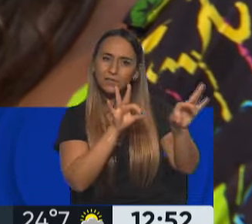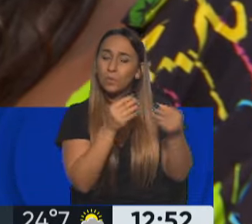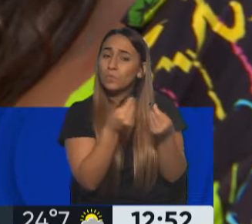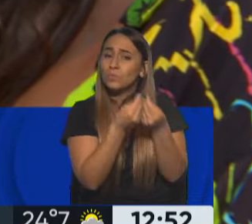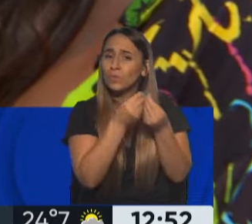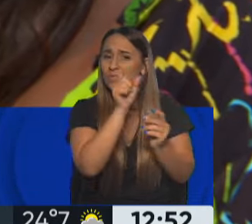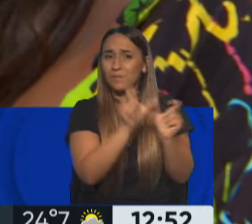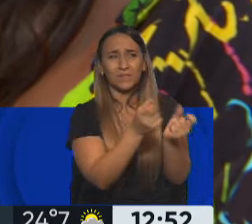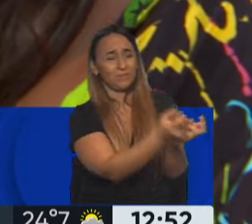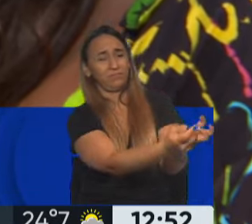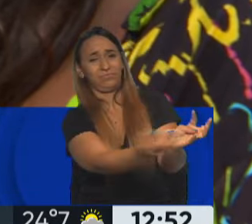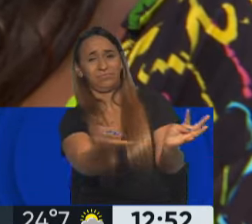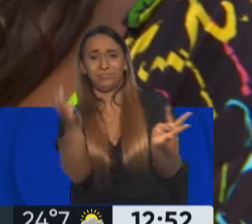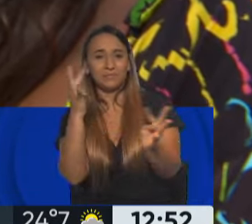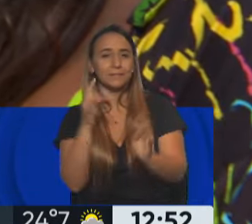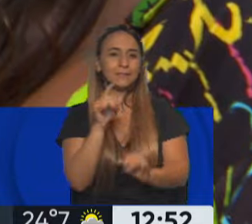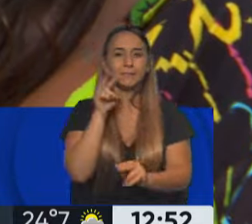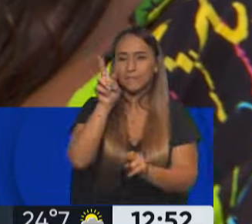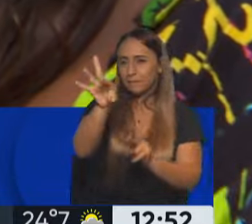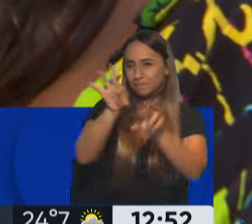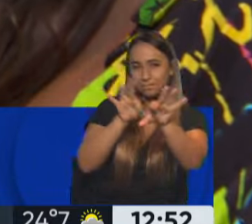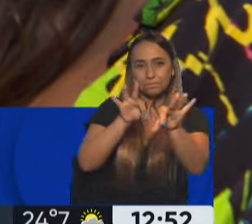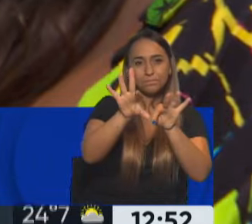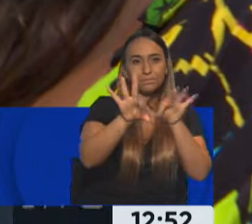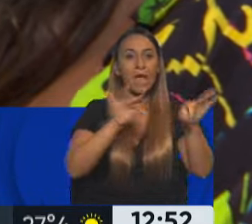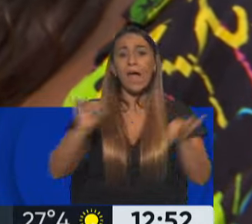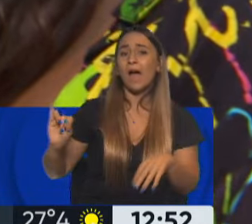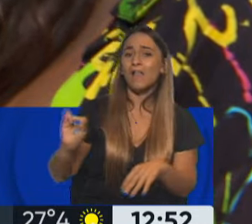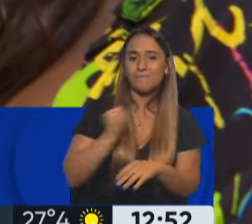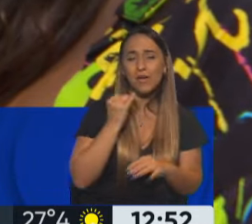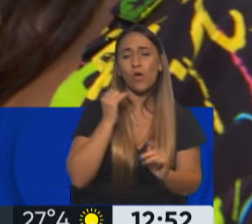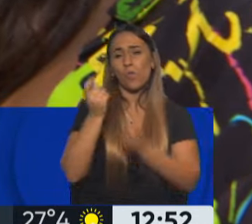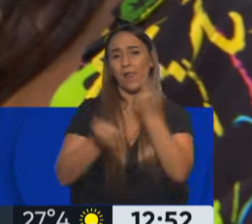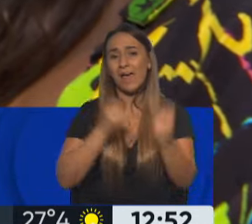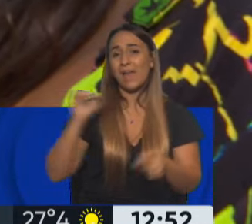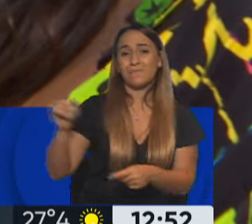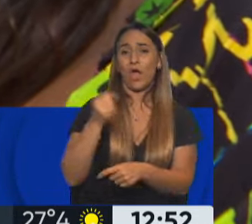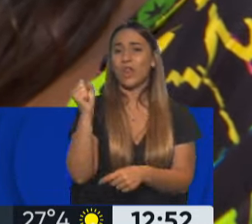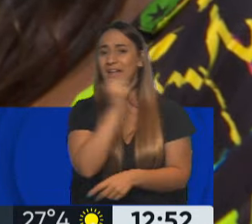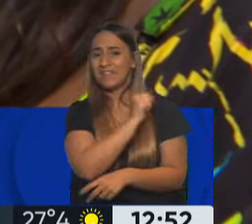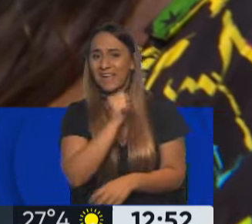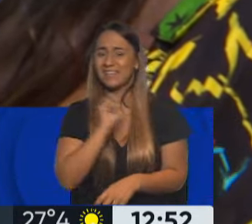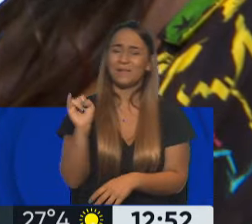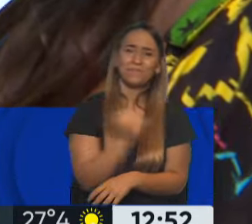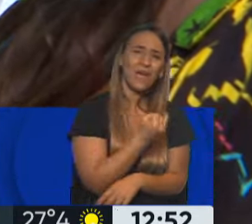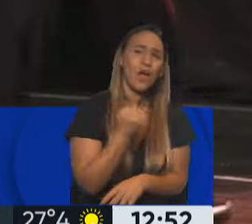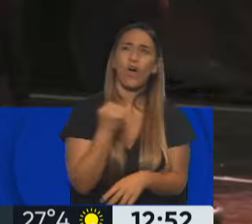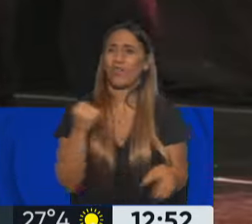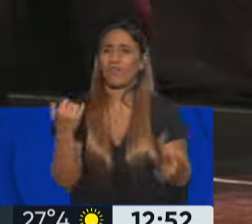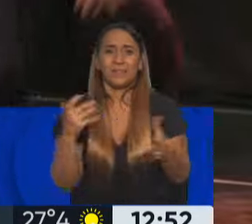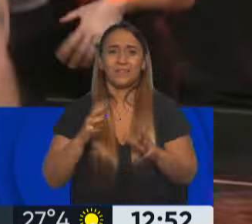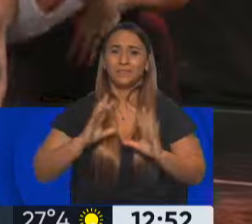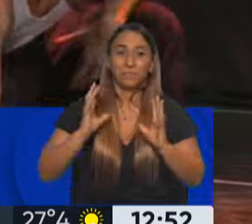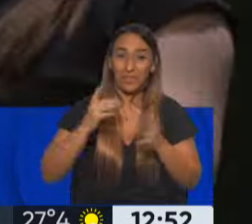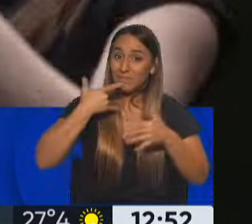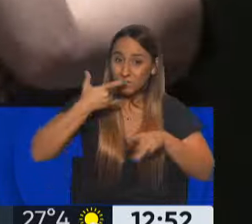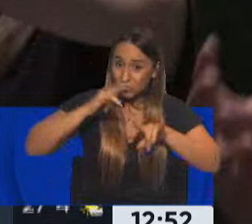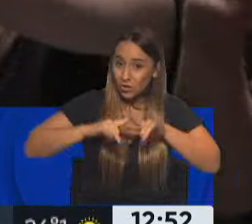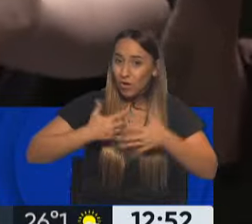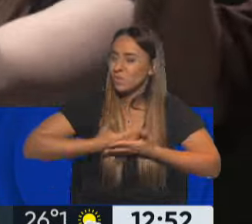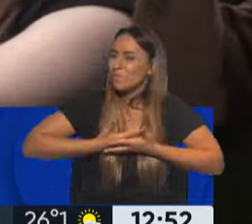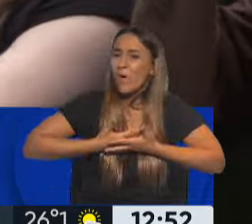para lograr encontrar a los mejores bailarines, los mejores cantantes, los mejores músicos para este show que, como bien decía Topa, es inmenso. Y sí, vos